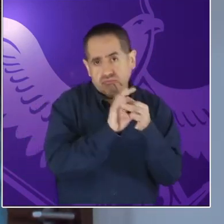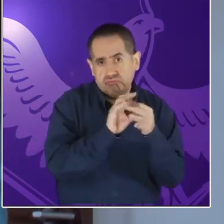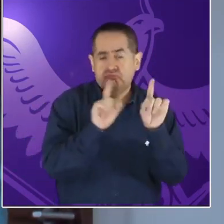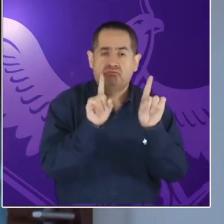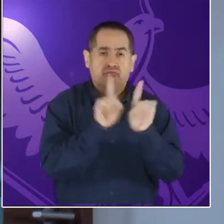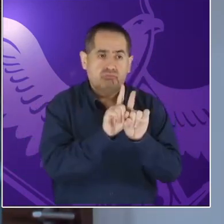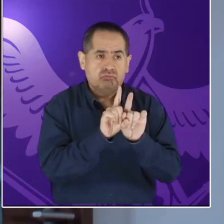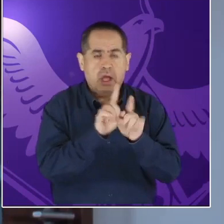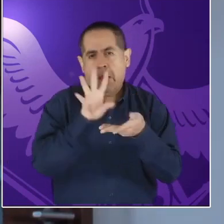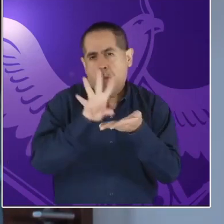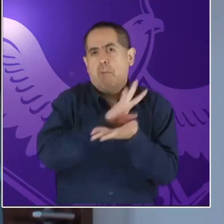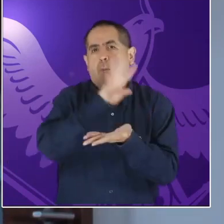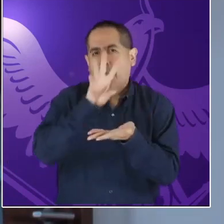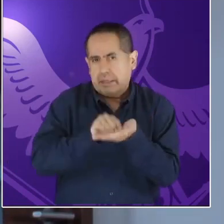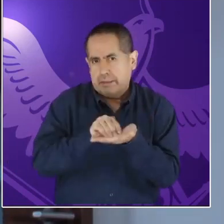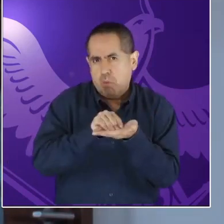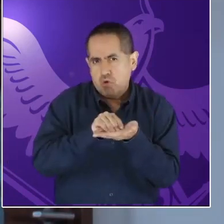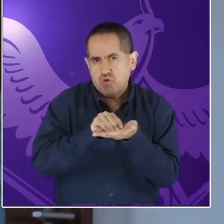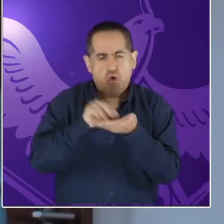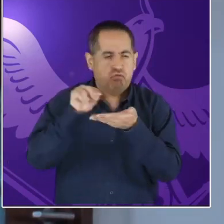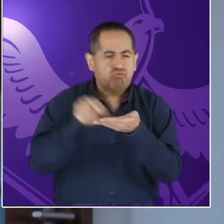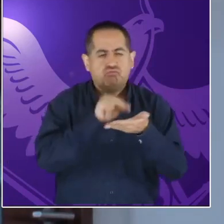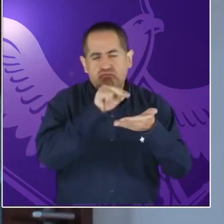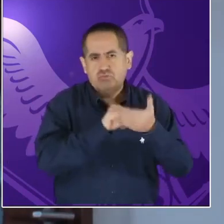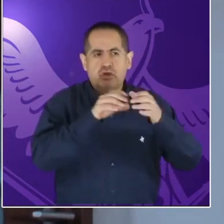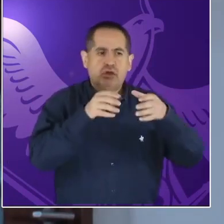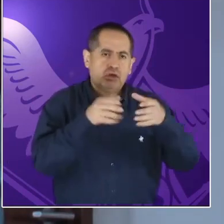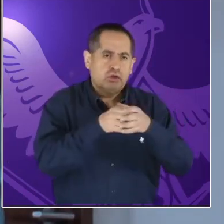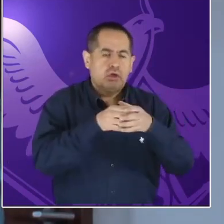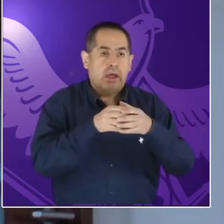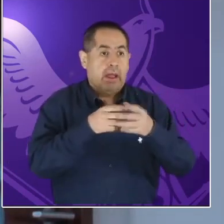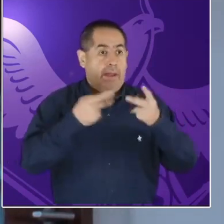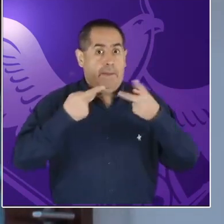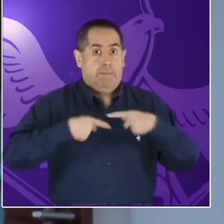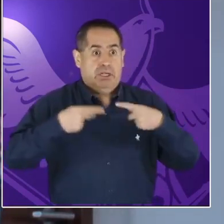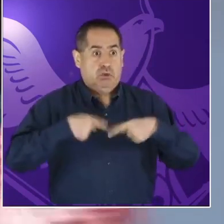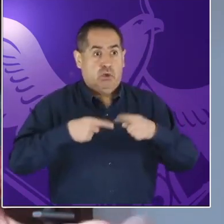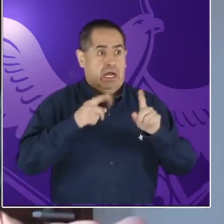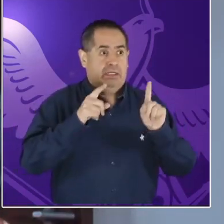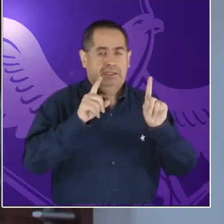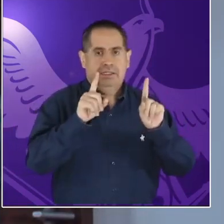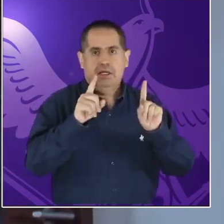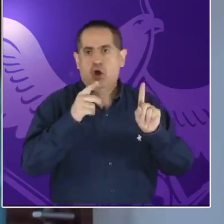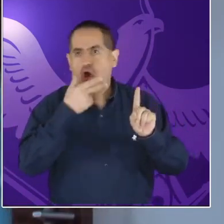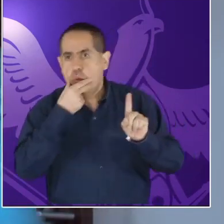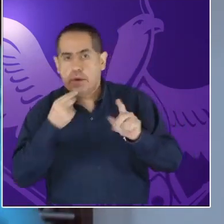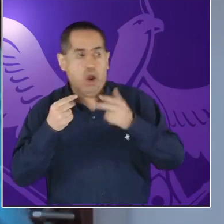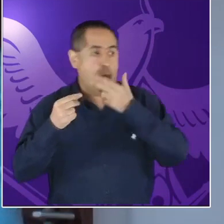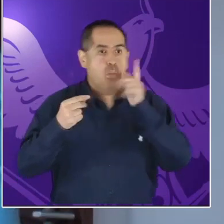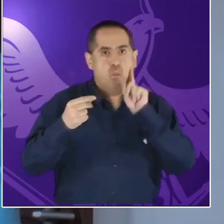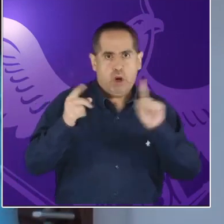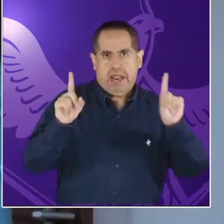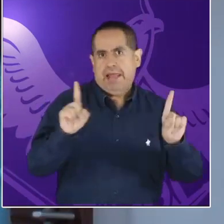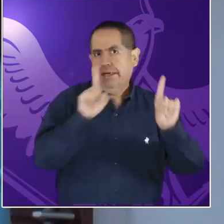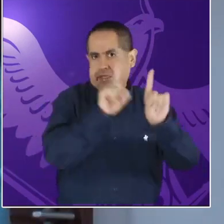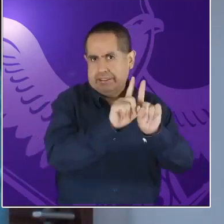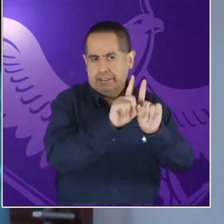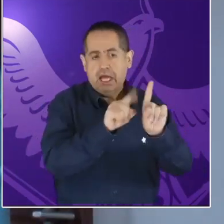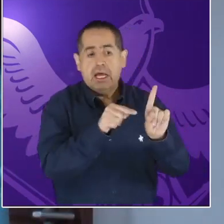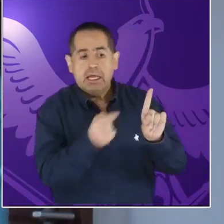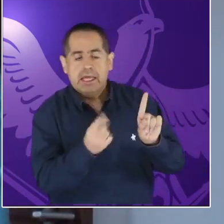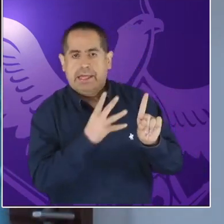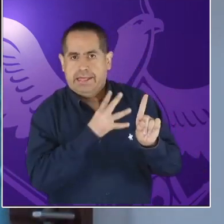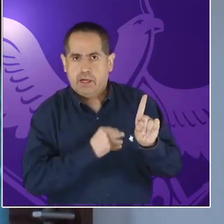que es el matrimonio, por un matrimonio que está conformado por personas que son de distinto sexo y por hijos o